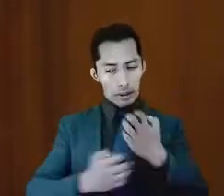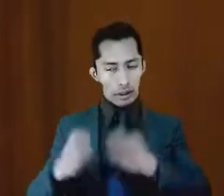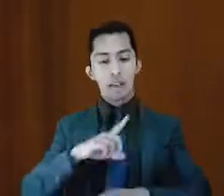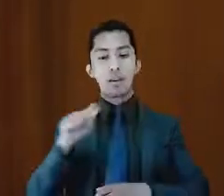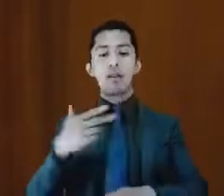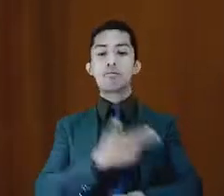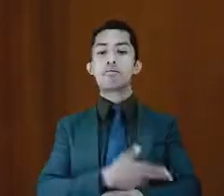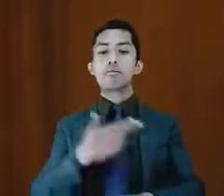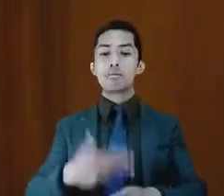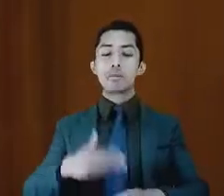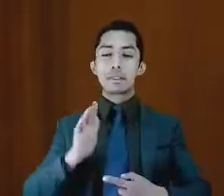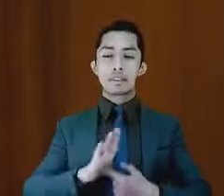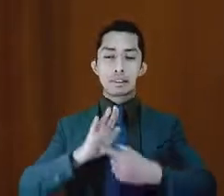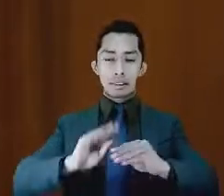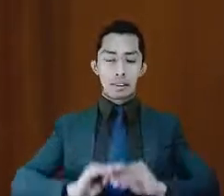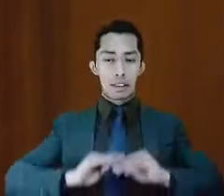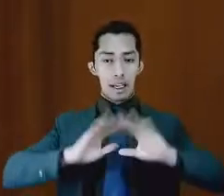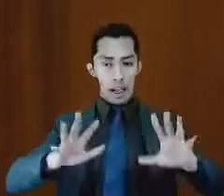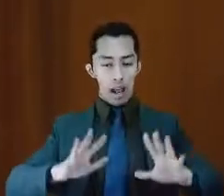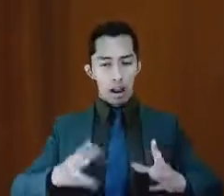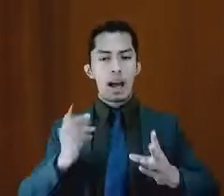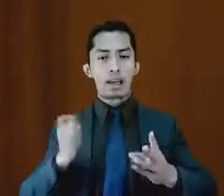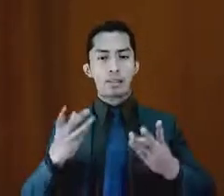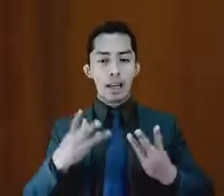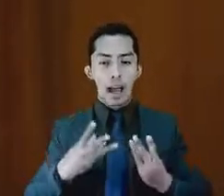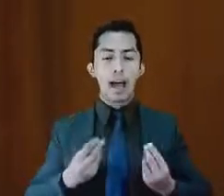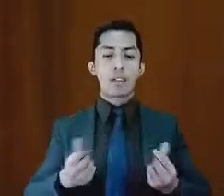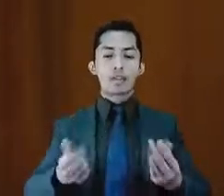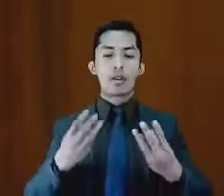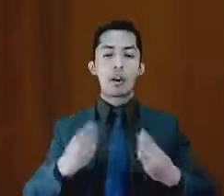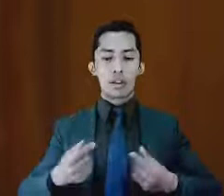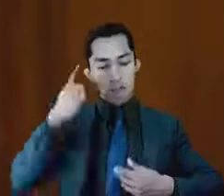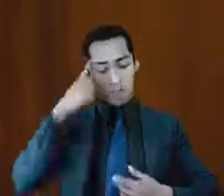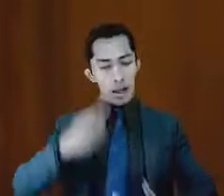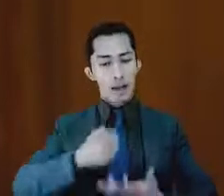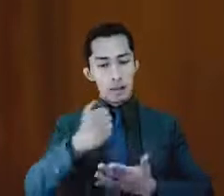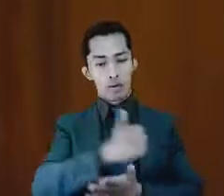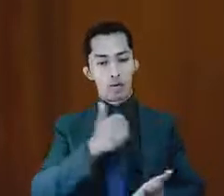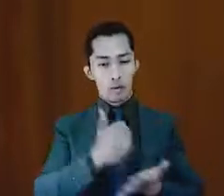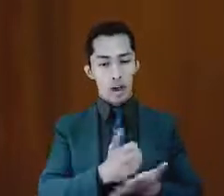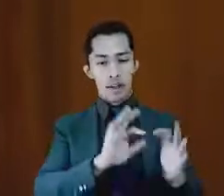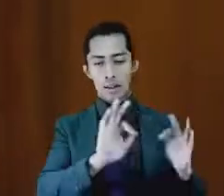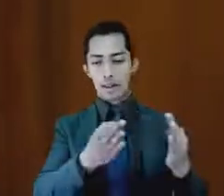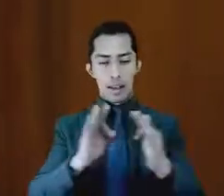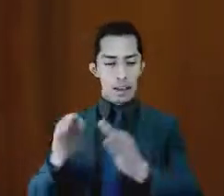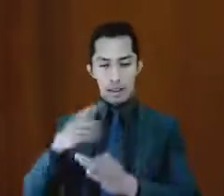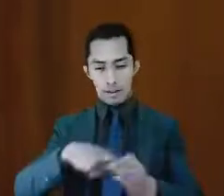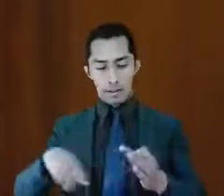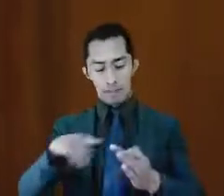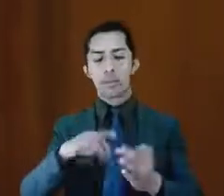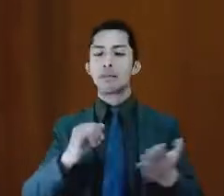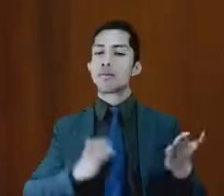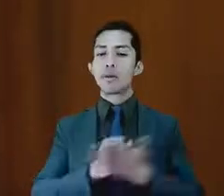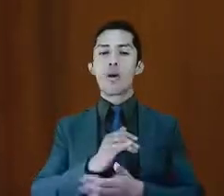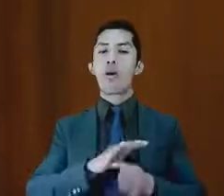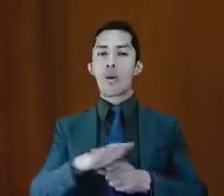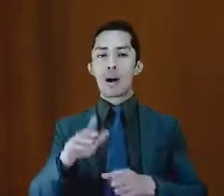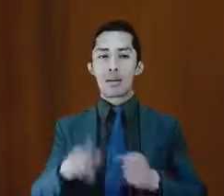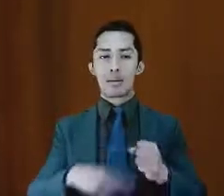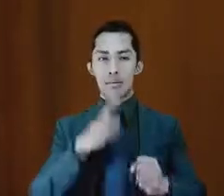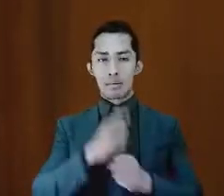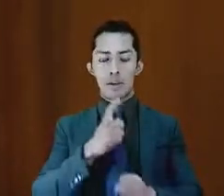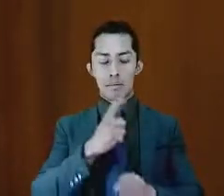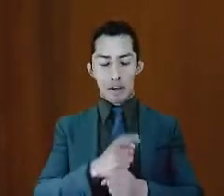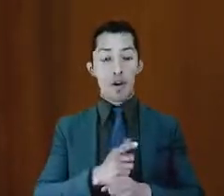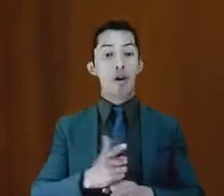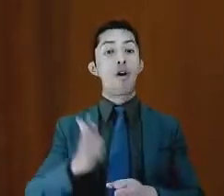cuentas y transparencia de los recursos para las zonas metropolitanas. Resolutivos. Primero, es